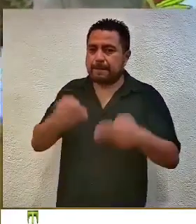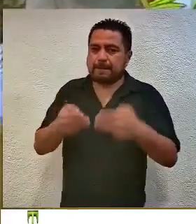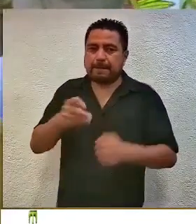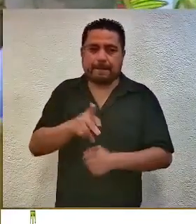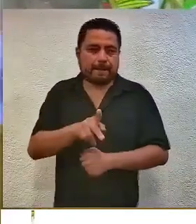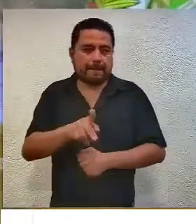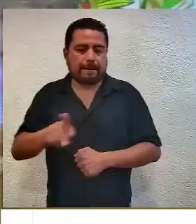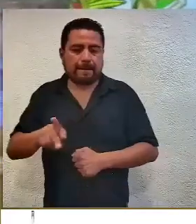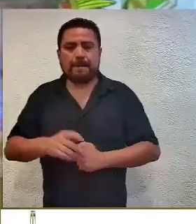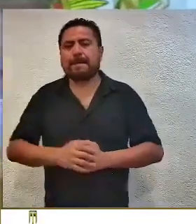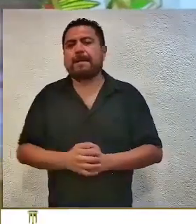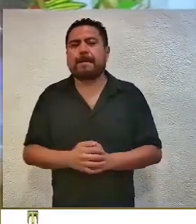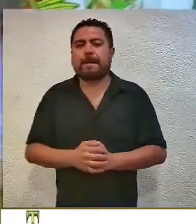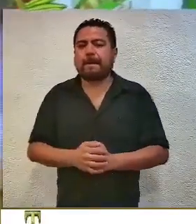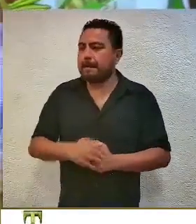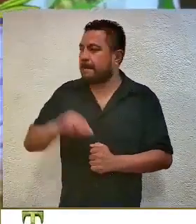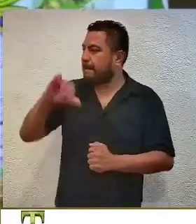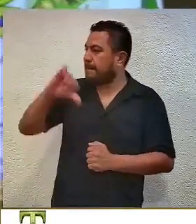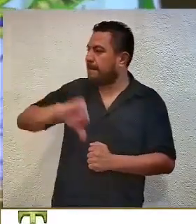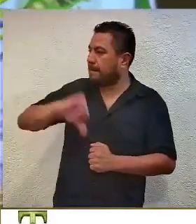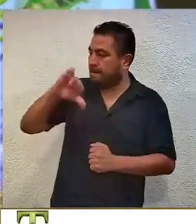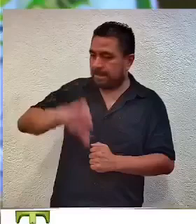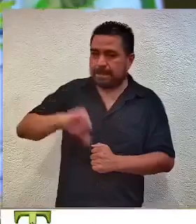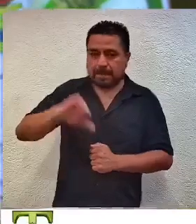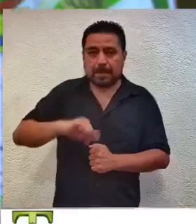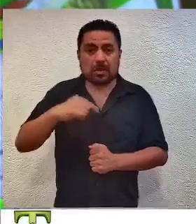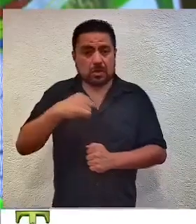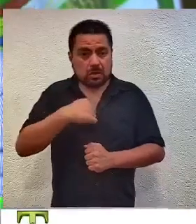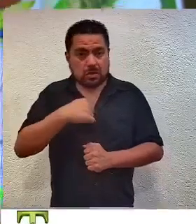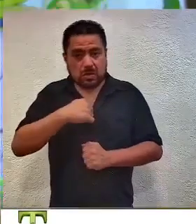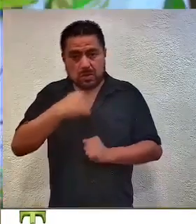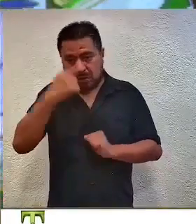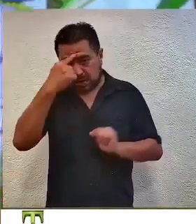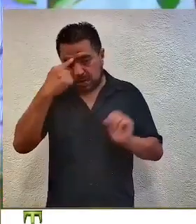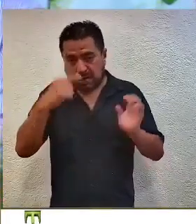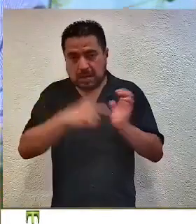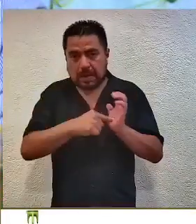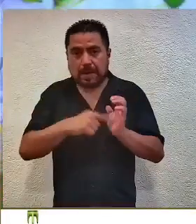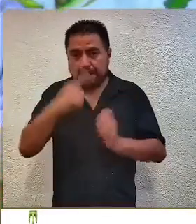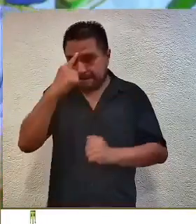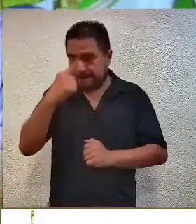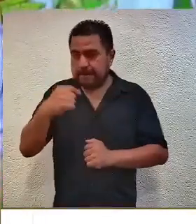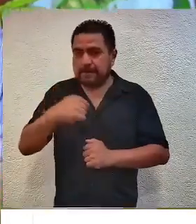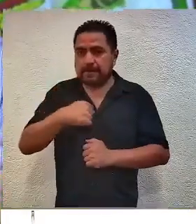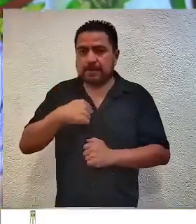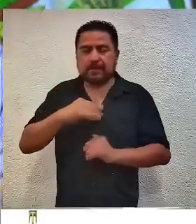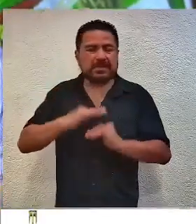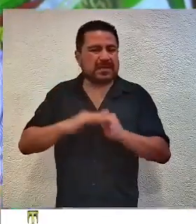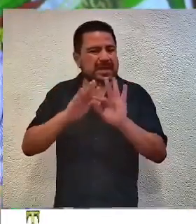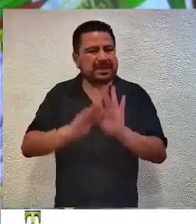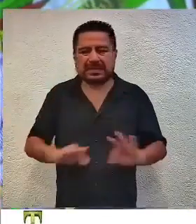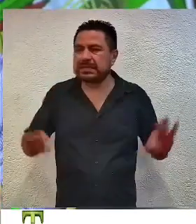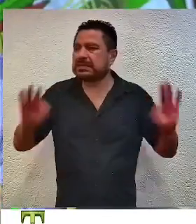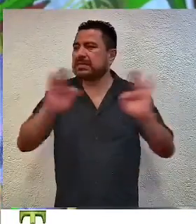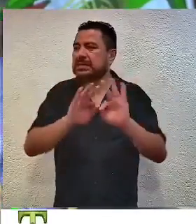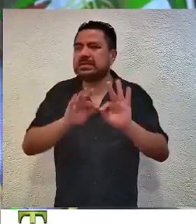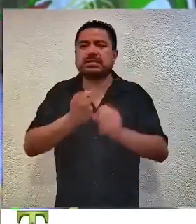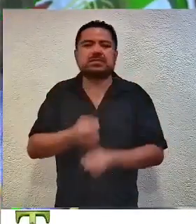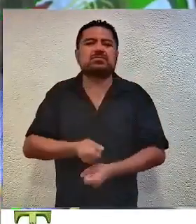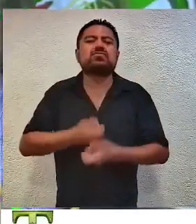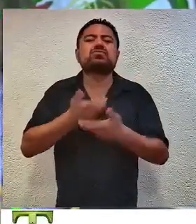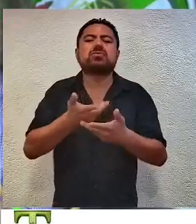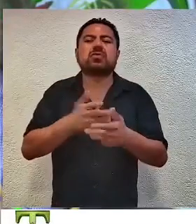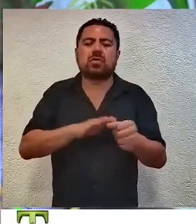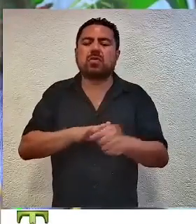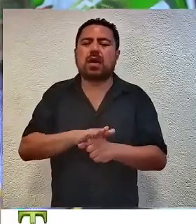magistrado. En este caso, yo creo que, bueno, para mí es importante expresar